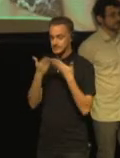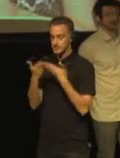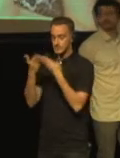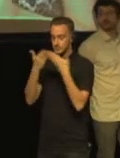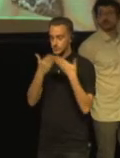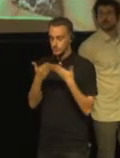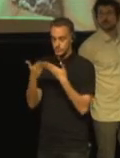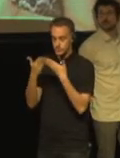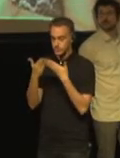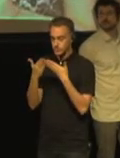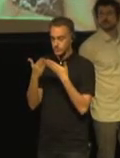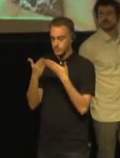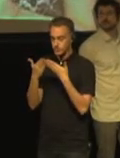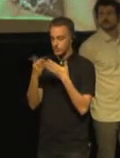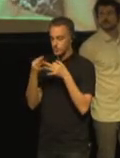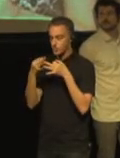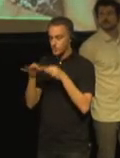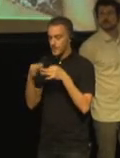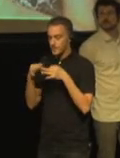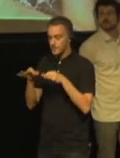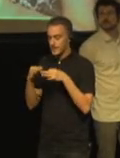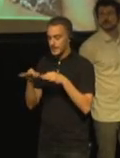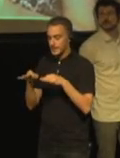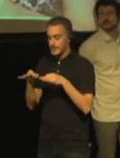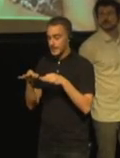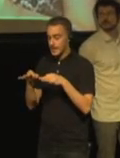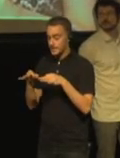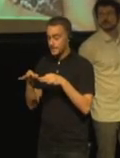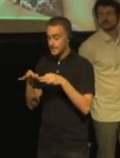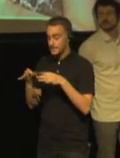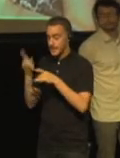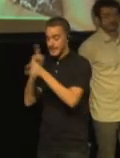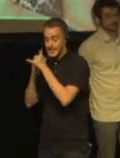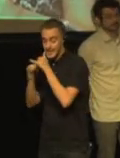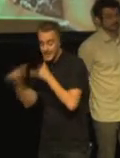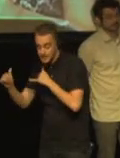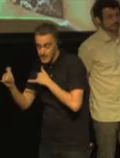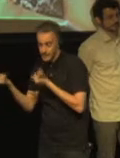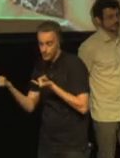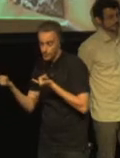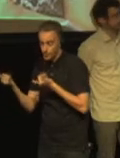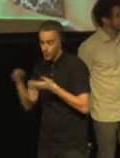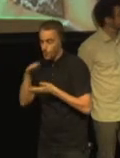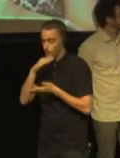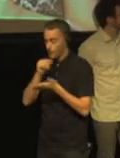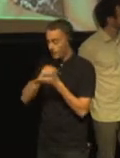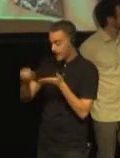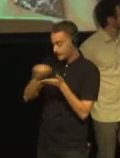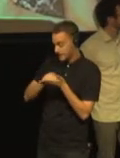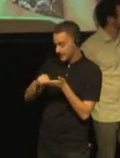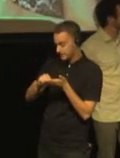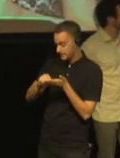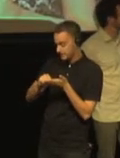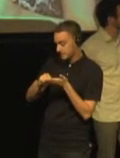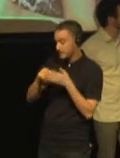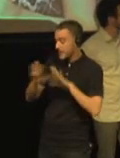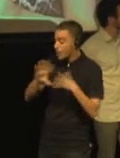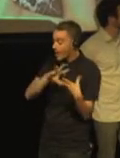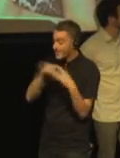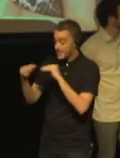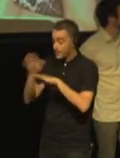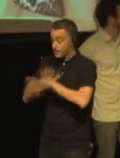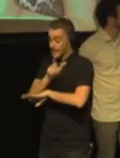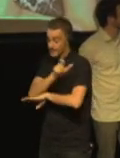se proporcionan por teléfono, por papel y, bueno, no están disponibles para cada persona sordociega y